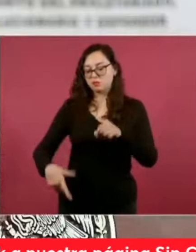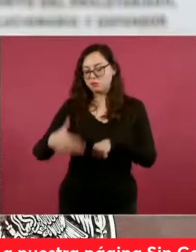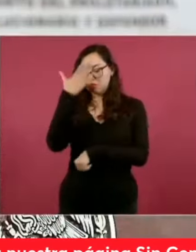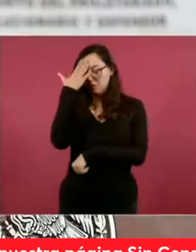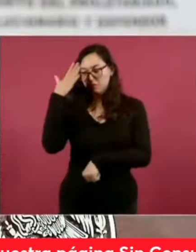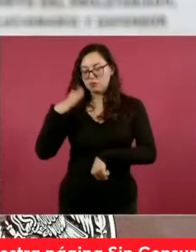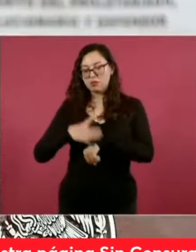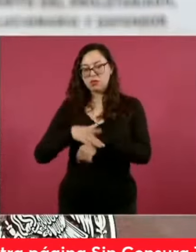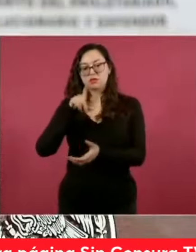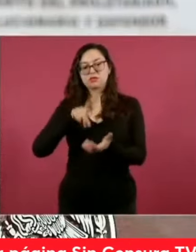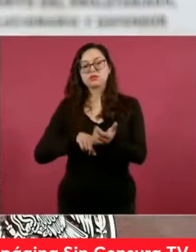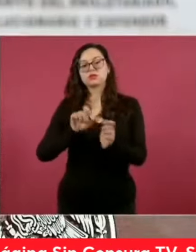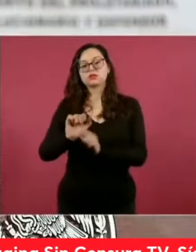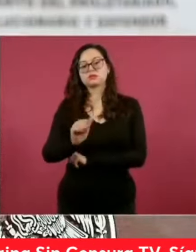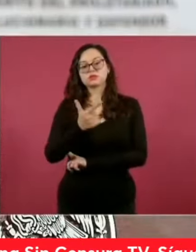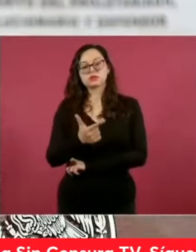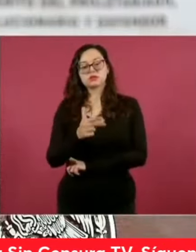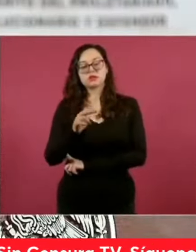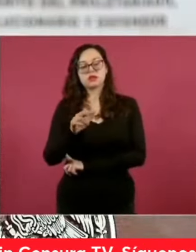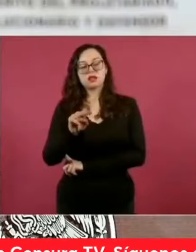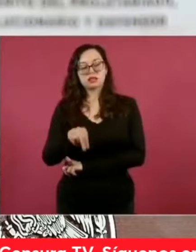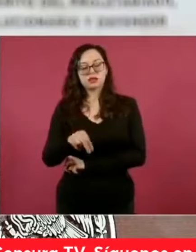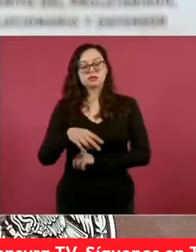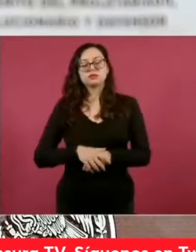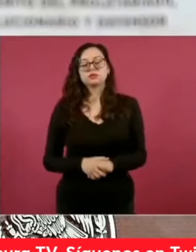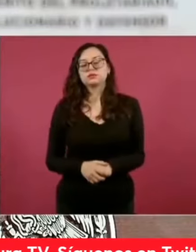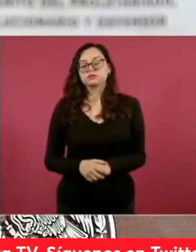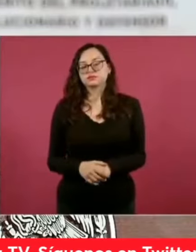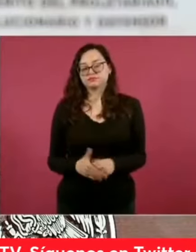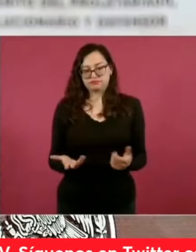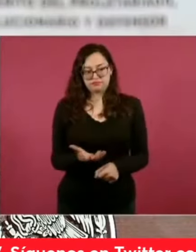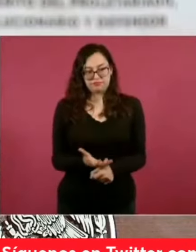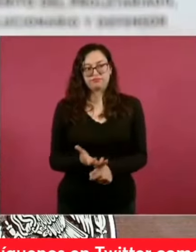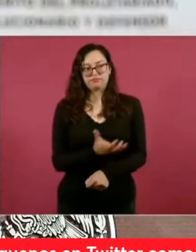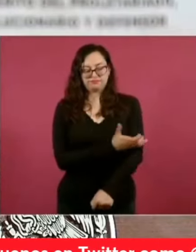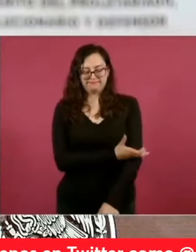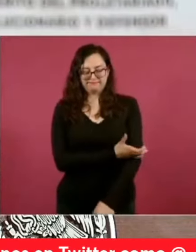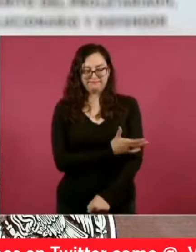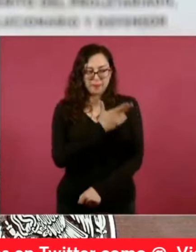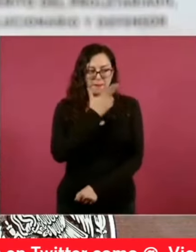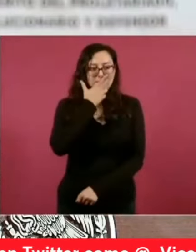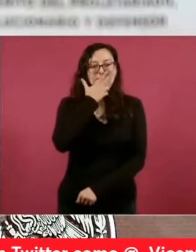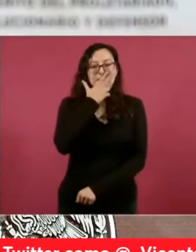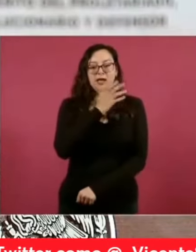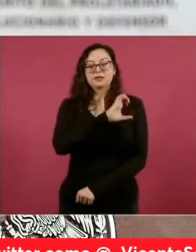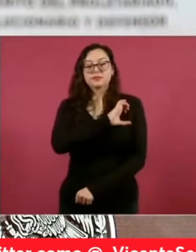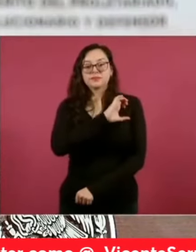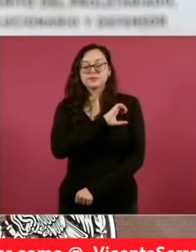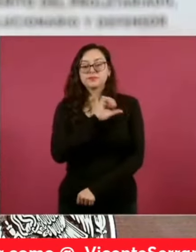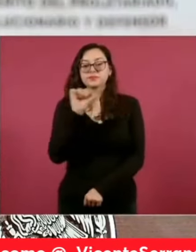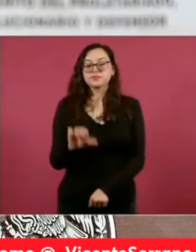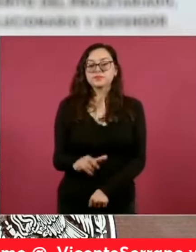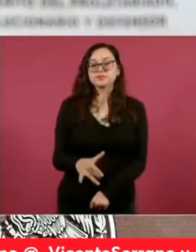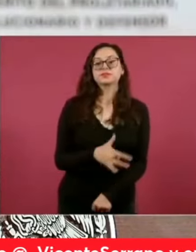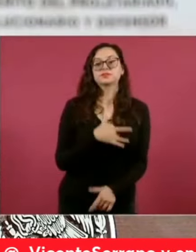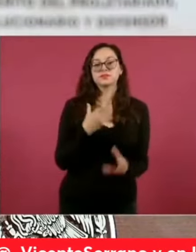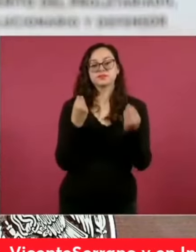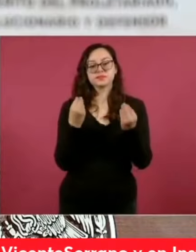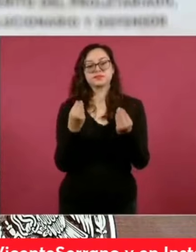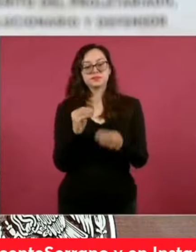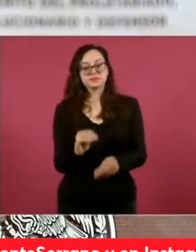Nación, estimados compañeros y compañeras. Con gran emoción deseo compartir con ustedes los